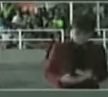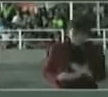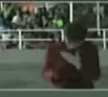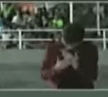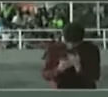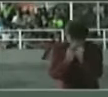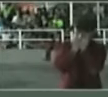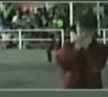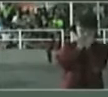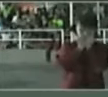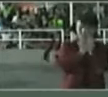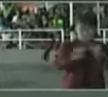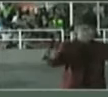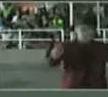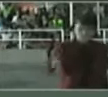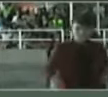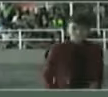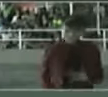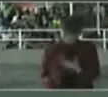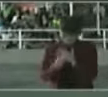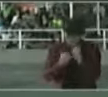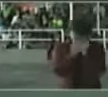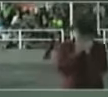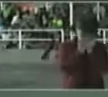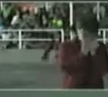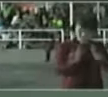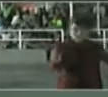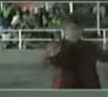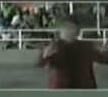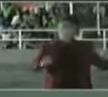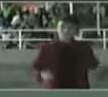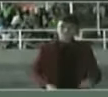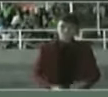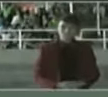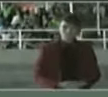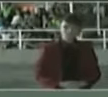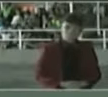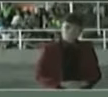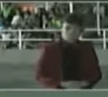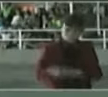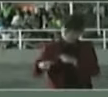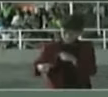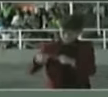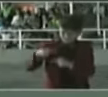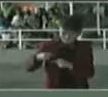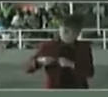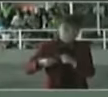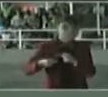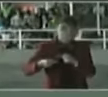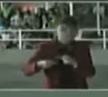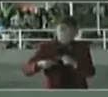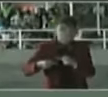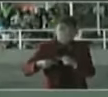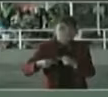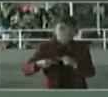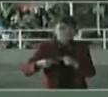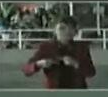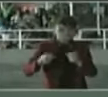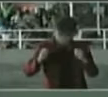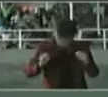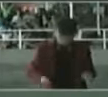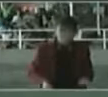calle. No me pidan que me calle. Que las generaciones venideras hoy